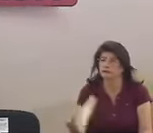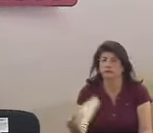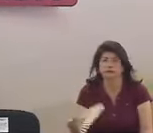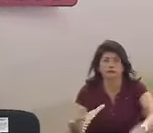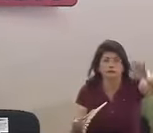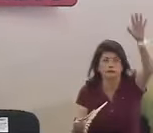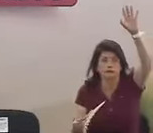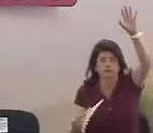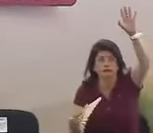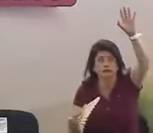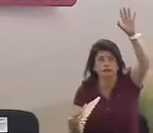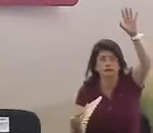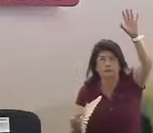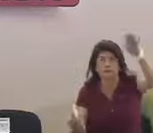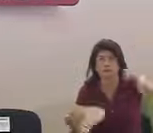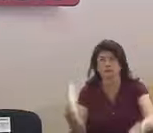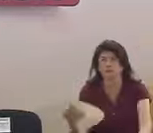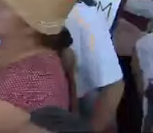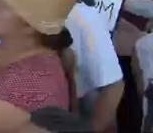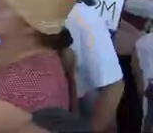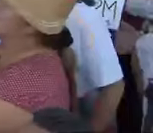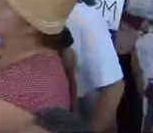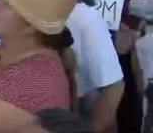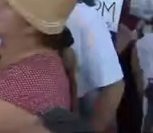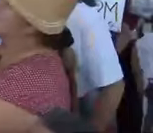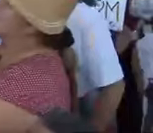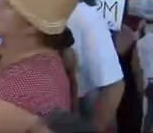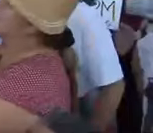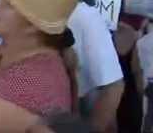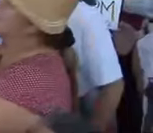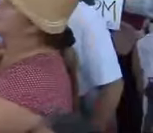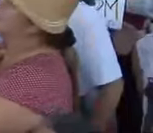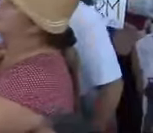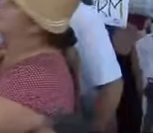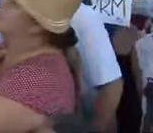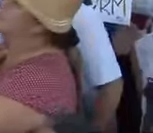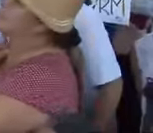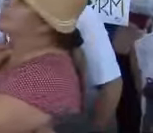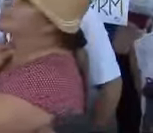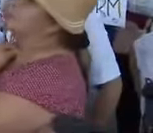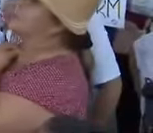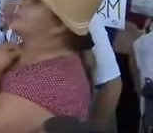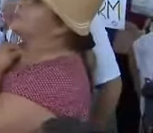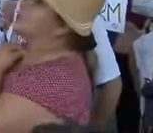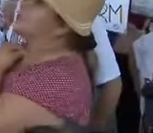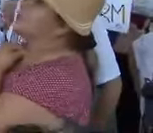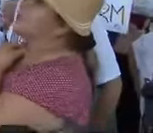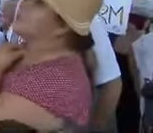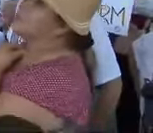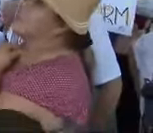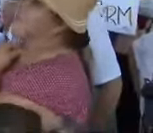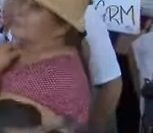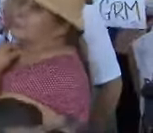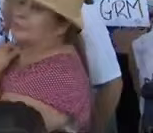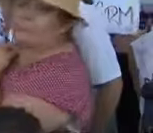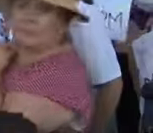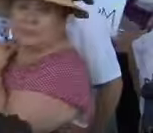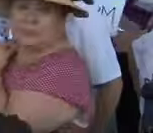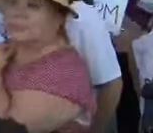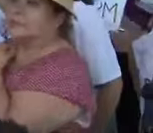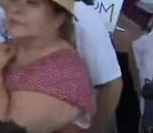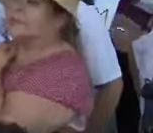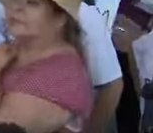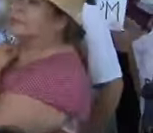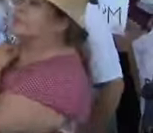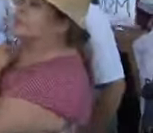ayudar? ¿Todos y todos queremos que Claudia Sheinbaum sea presidenta? A ver, levante la mano. ¿Quién